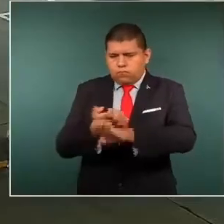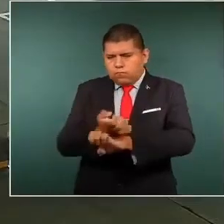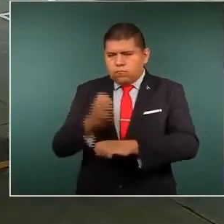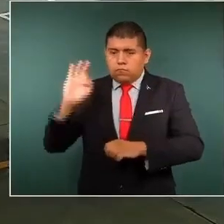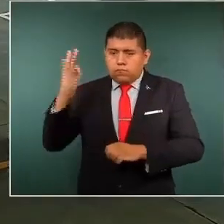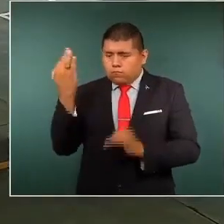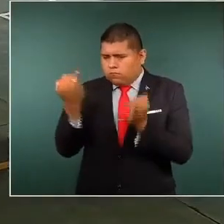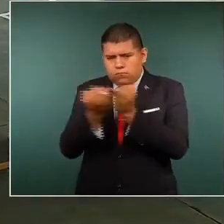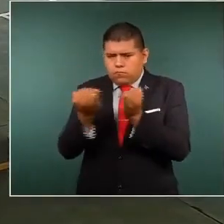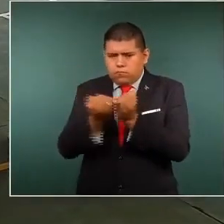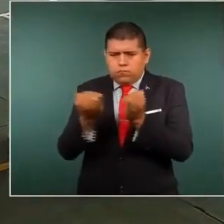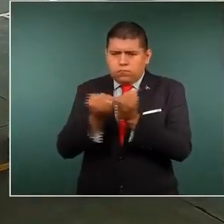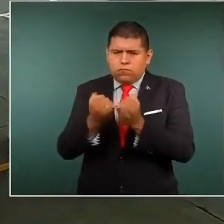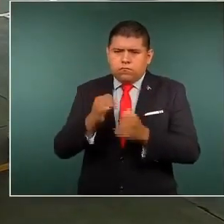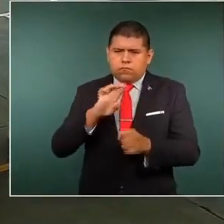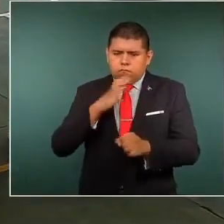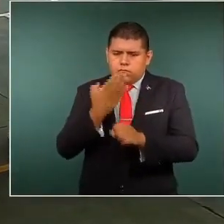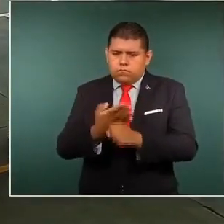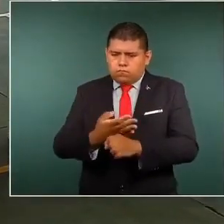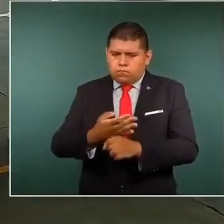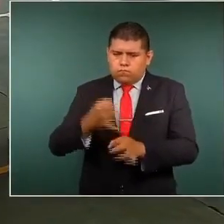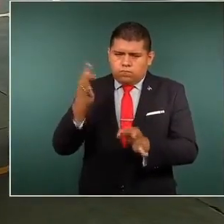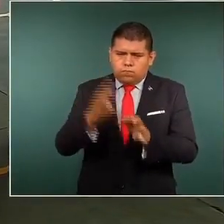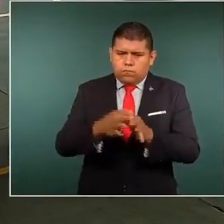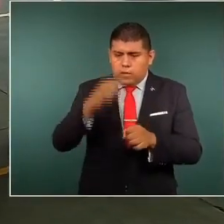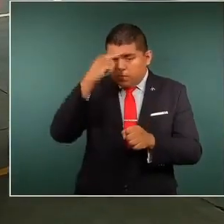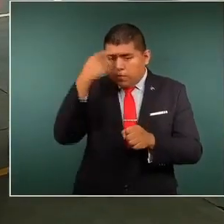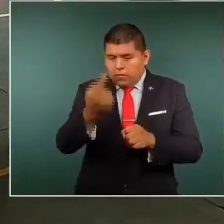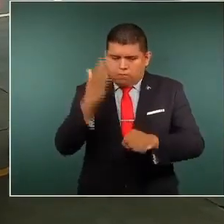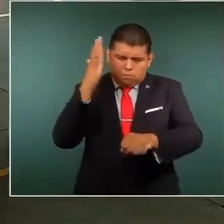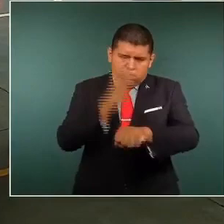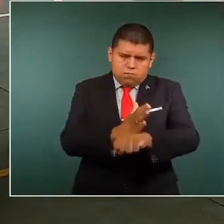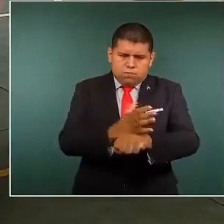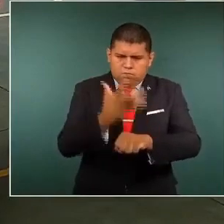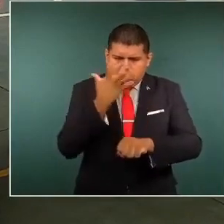para que no haya impunidad,